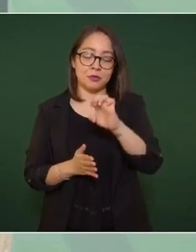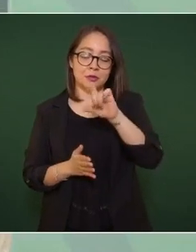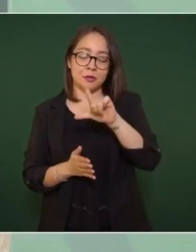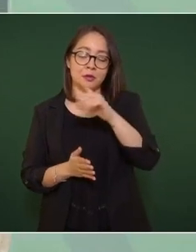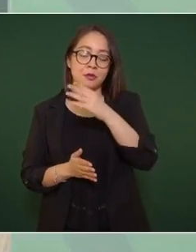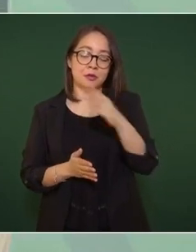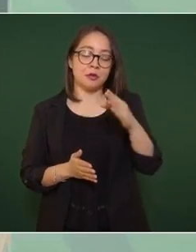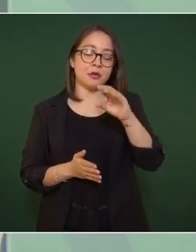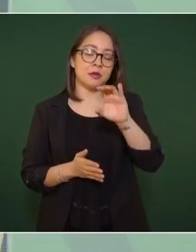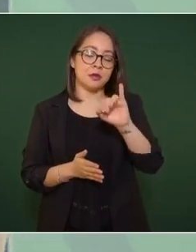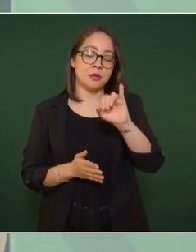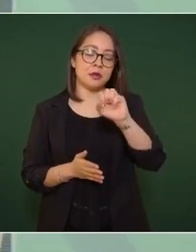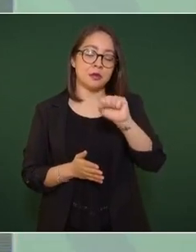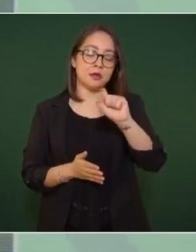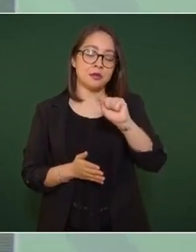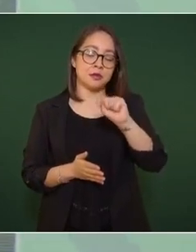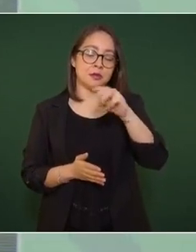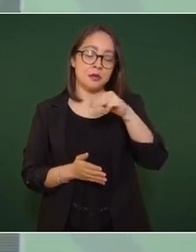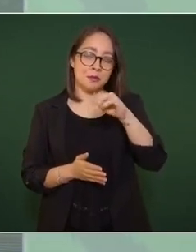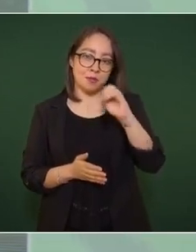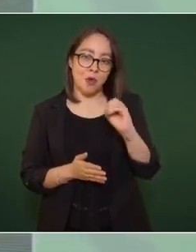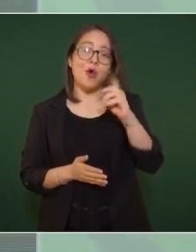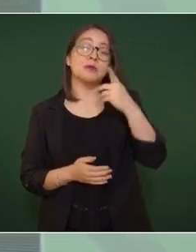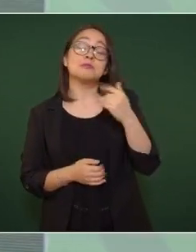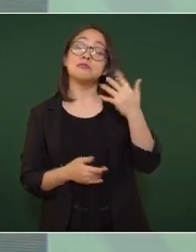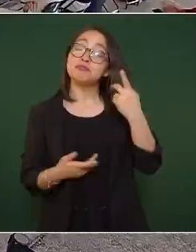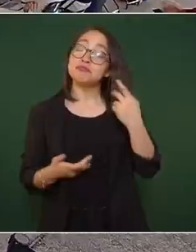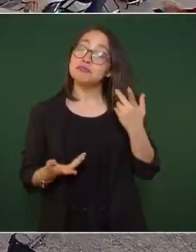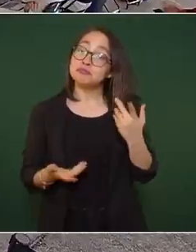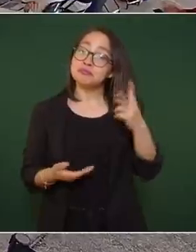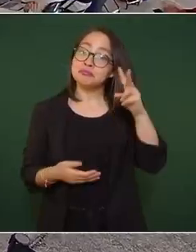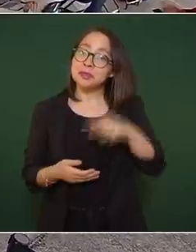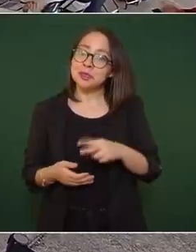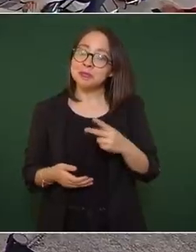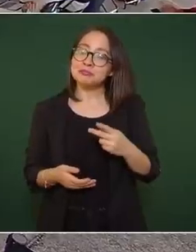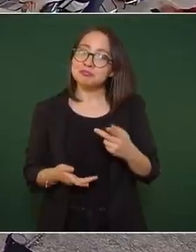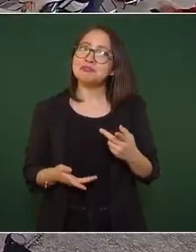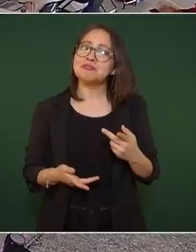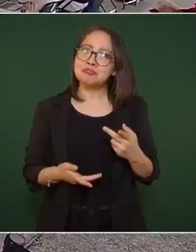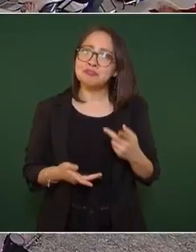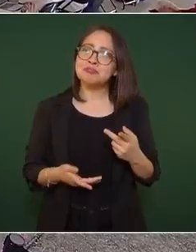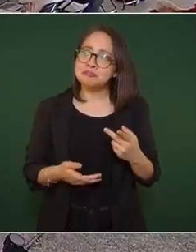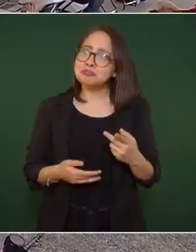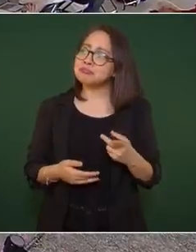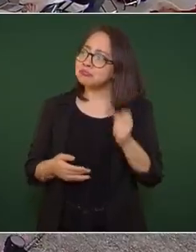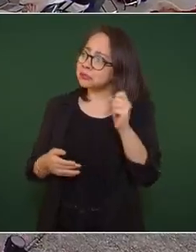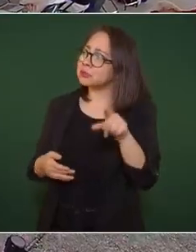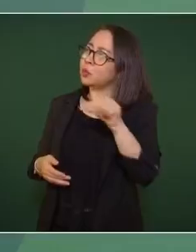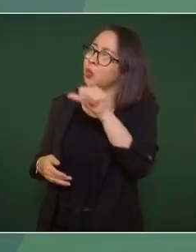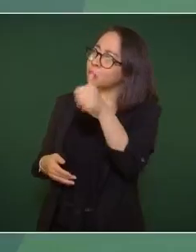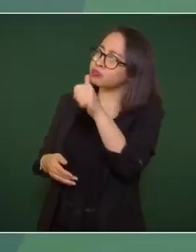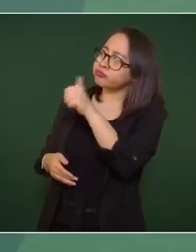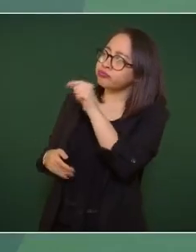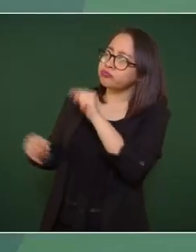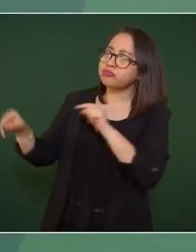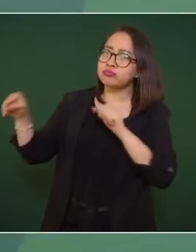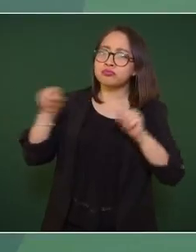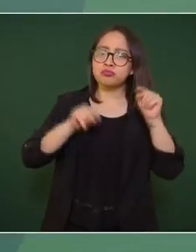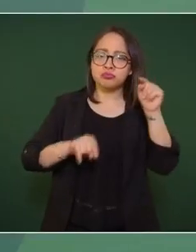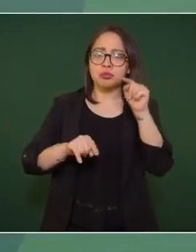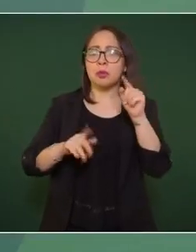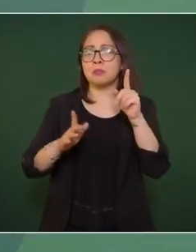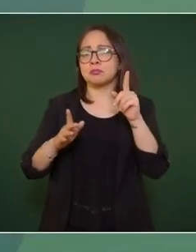ayudando. Así le tengo mucha consideración a otros periódicos